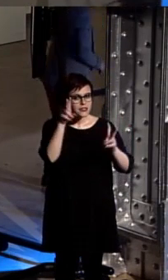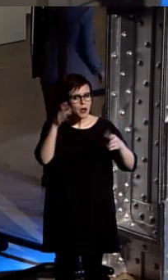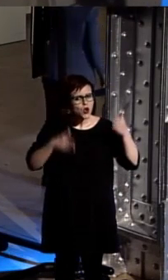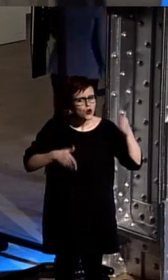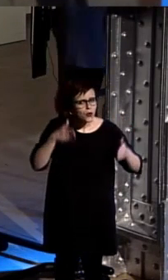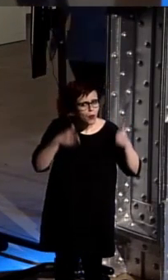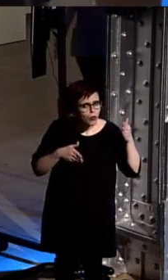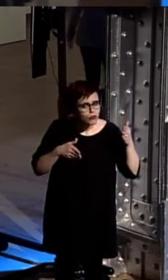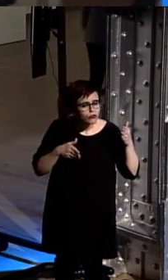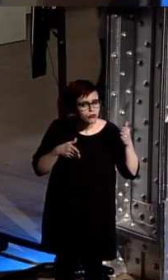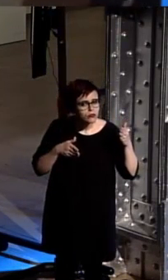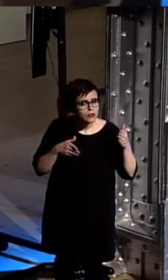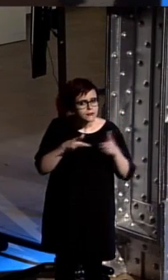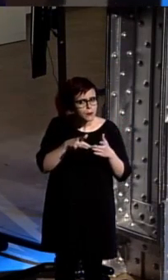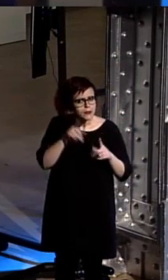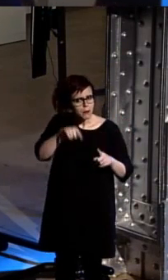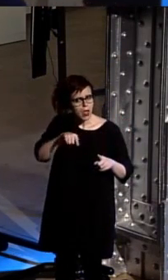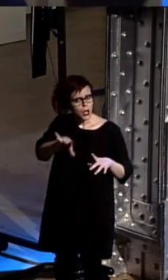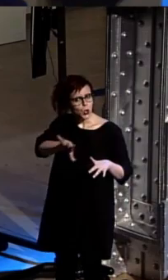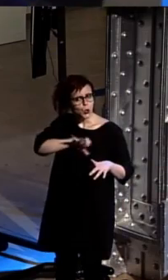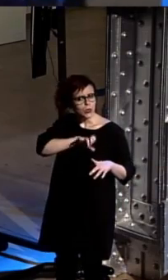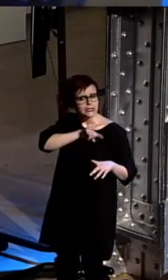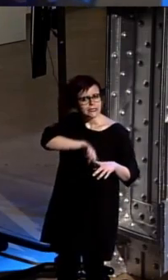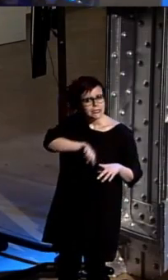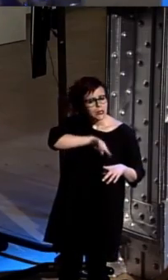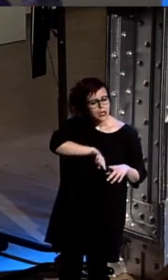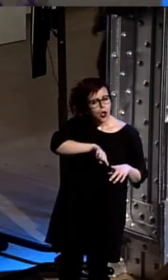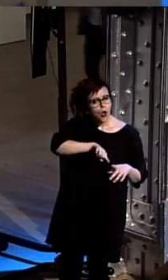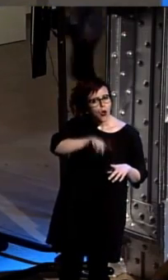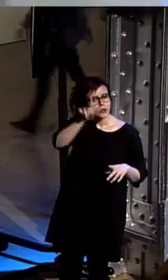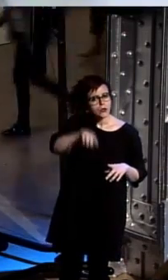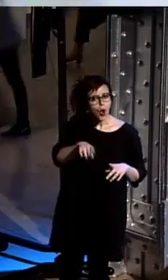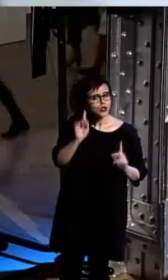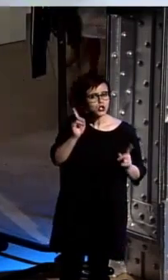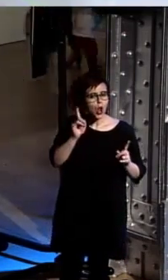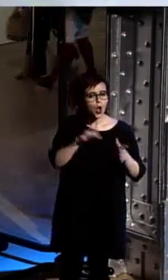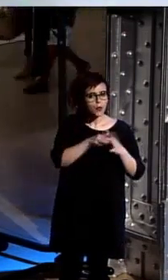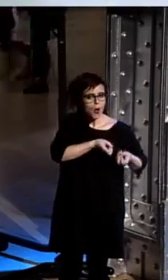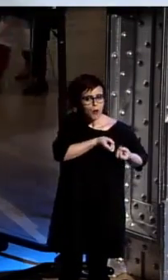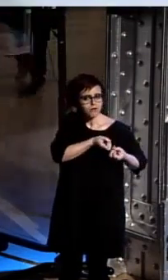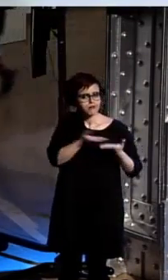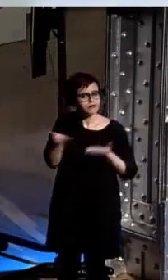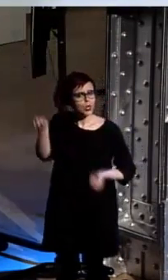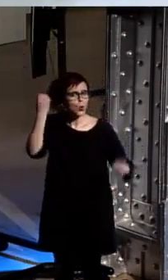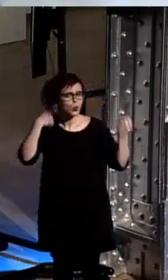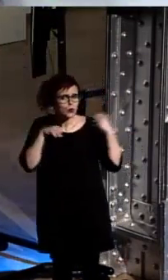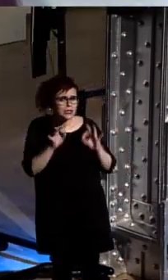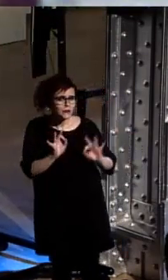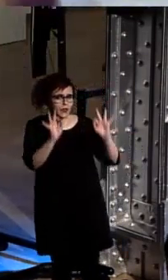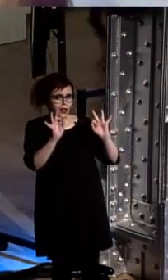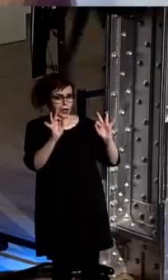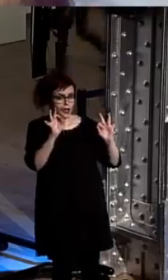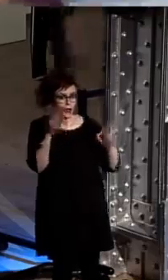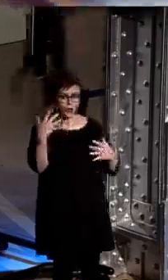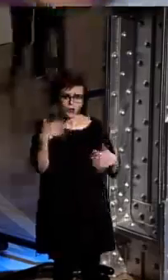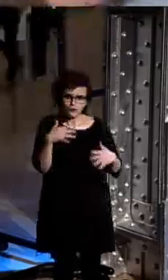sienten o solo saben actuar porque los han diseñado para actuar o tener una determinada conducta? ¿También sienten? Bueno, es una